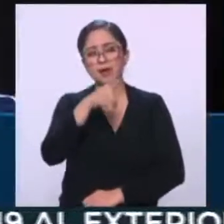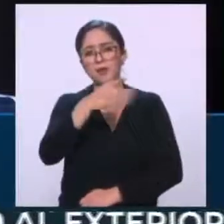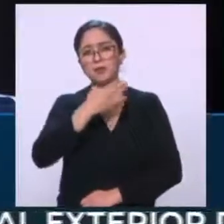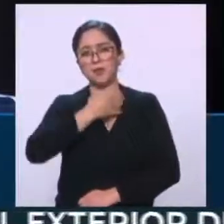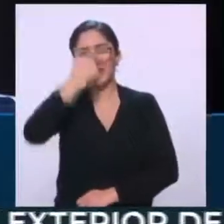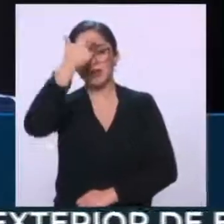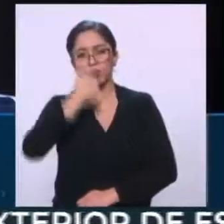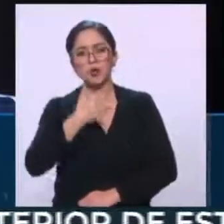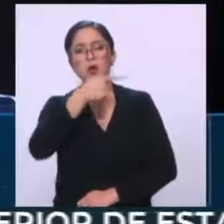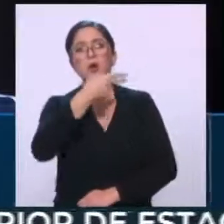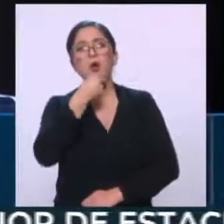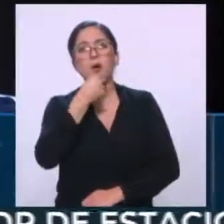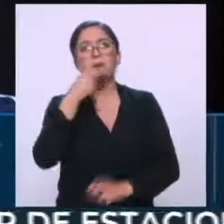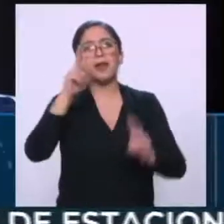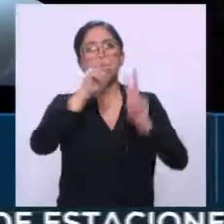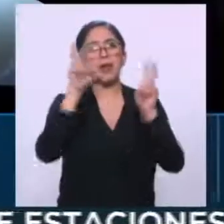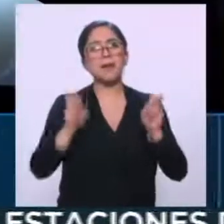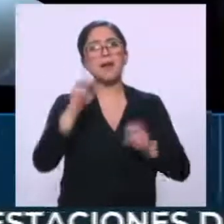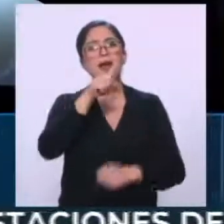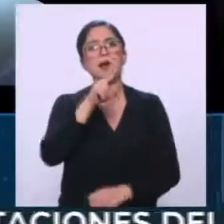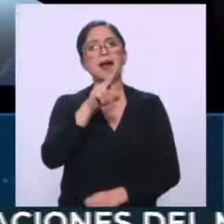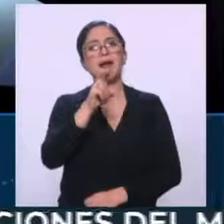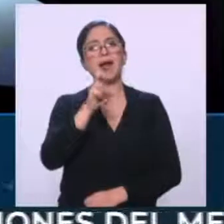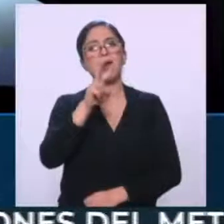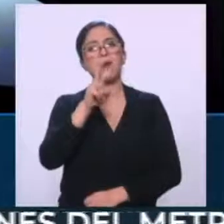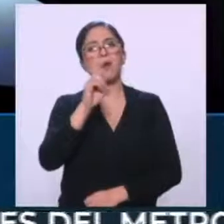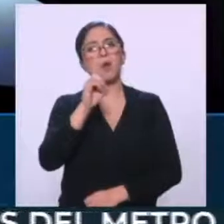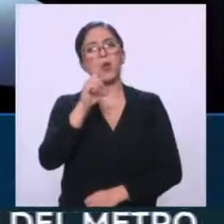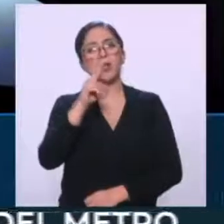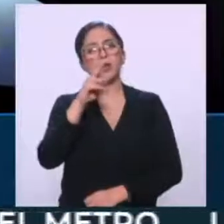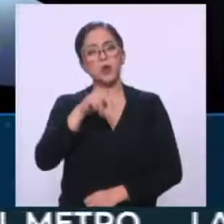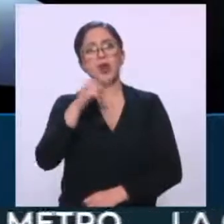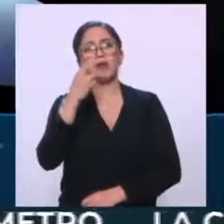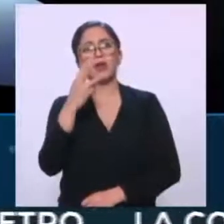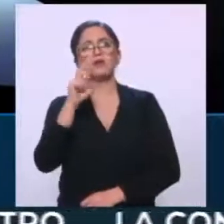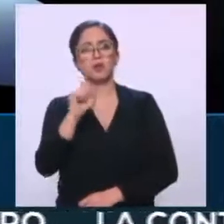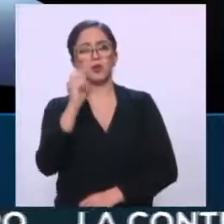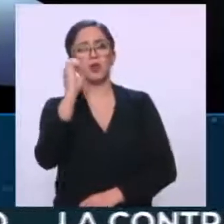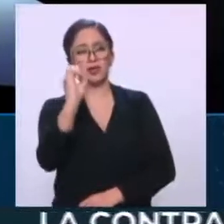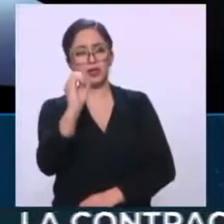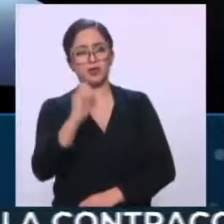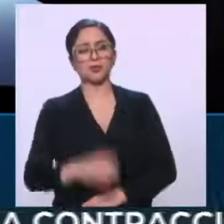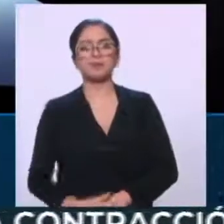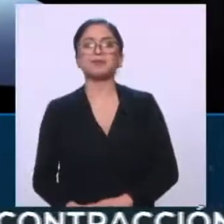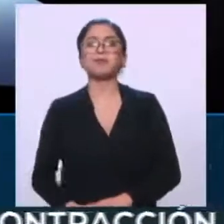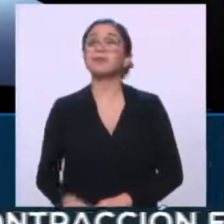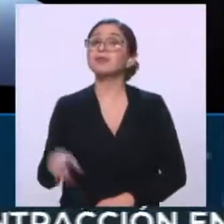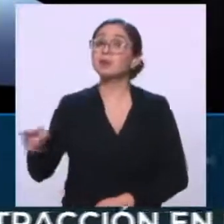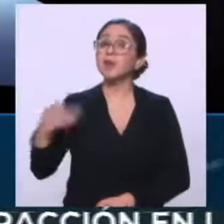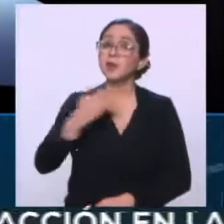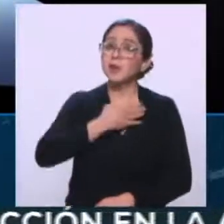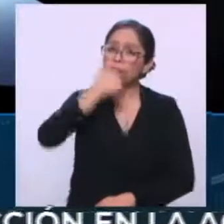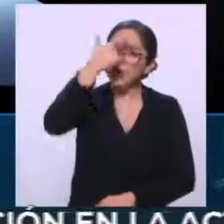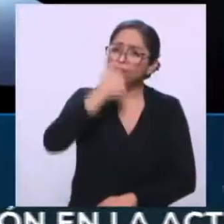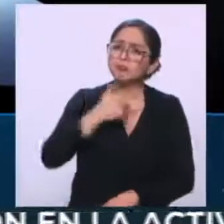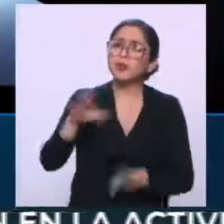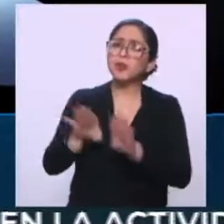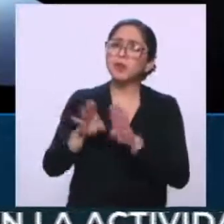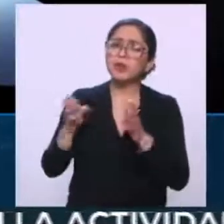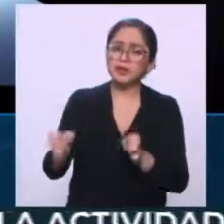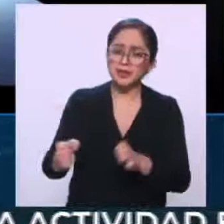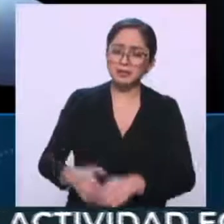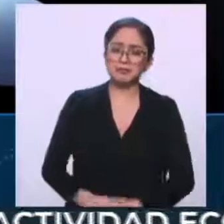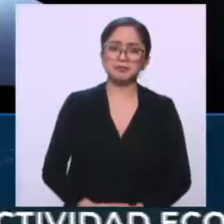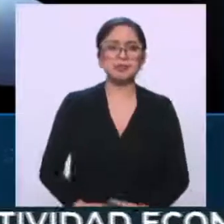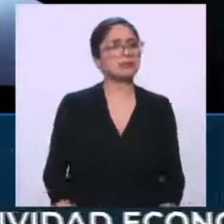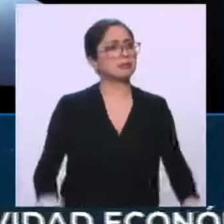noches. Muy buenas noches, Azul, Juan, ¿cómo están? Buenas noches. Bien, pues aquí con el tema de Cienfuegos que causó